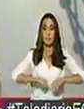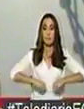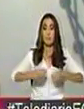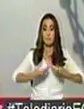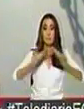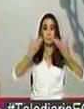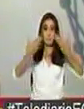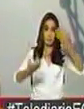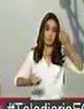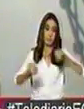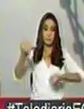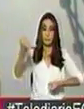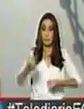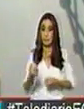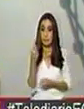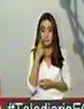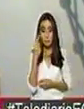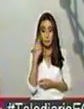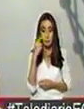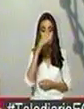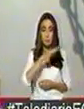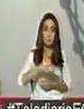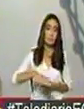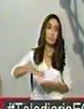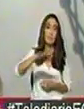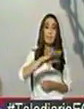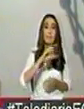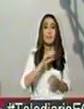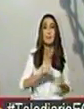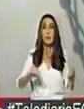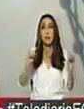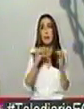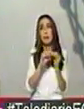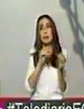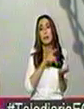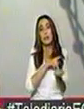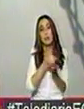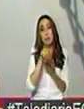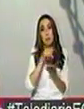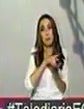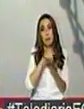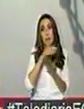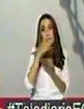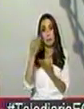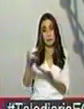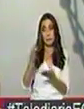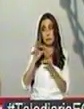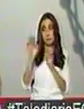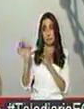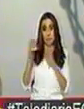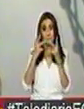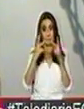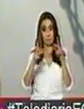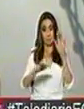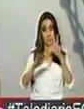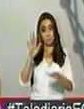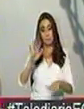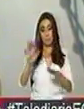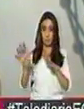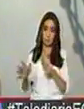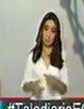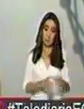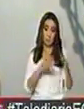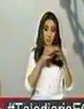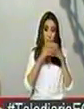bases para que tenga la constancia. Si es que ellos pagaban más, posiblemente era, bueno, por lo tanto, la puja de nosotros. Sí, las organizaciones,